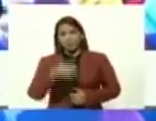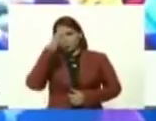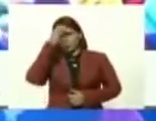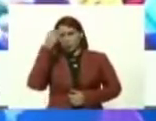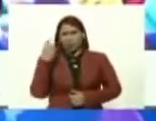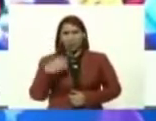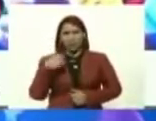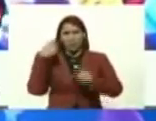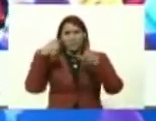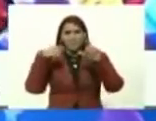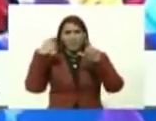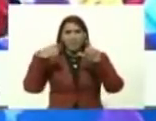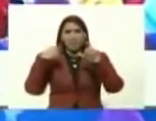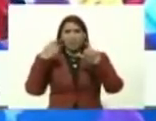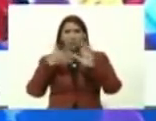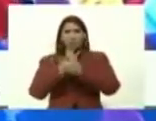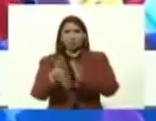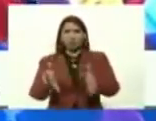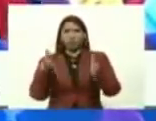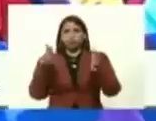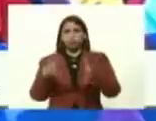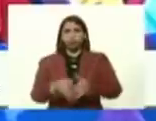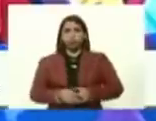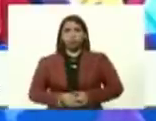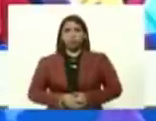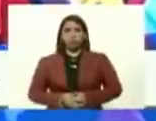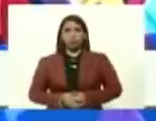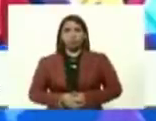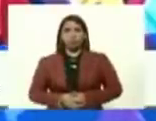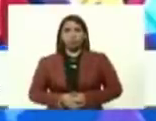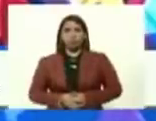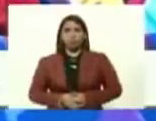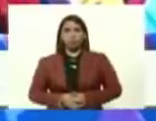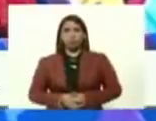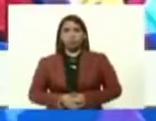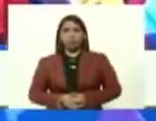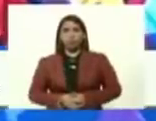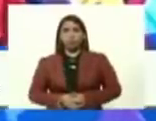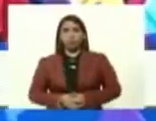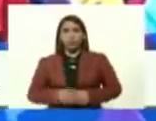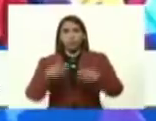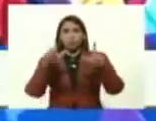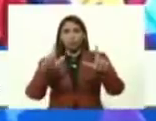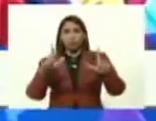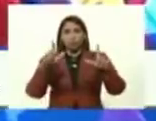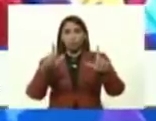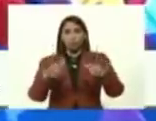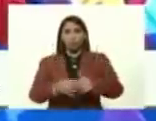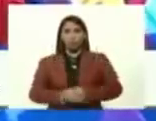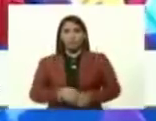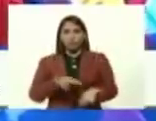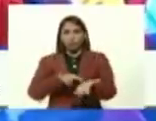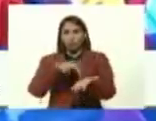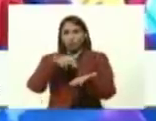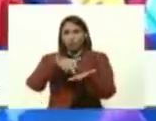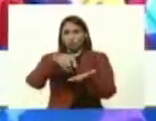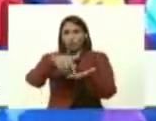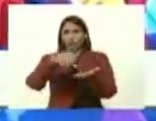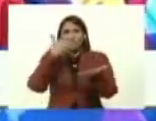video del triunfo en Tokio, de Yurimar. ¿Lo